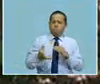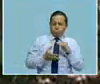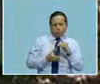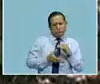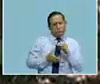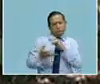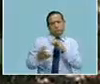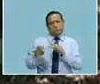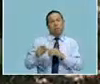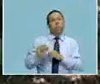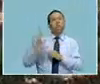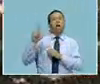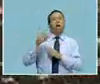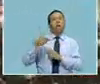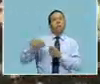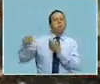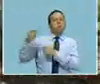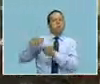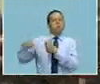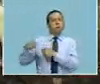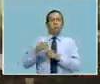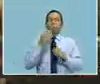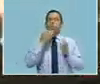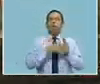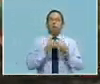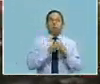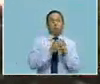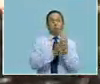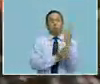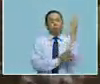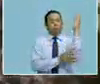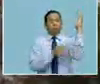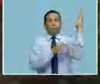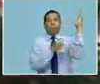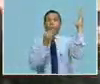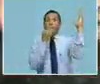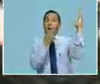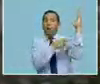de las plantas de mango es de aproximadamente 30 años. Ecuador